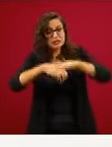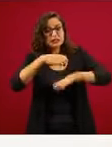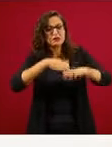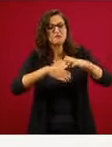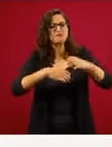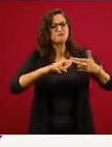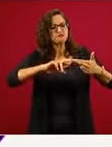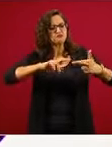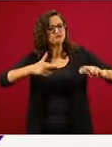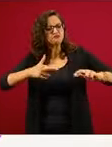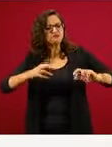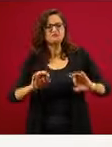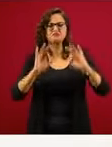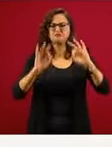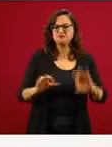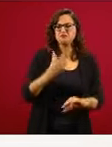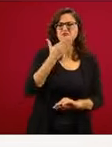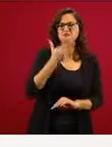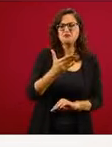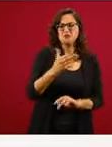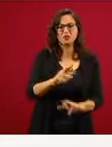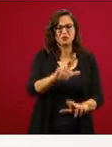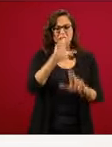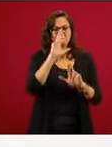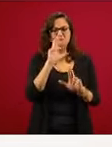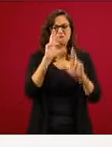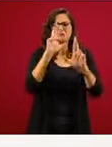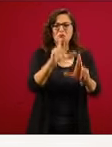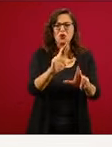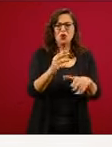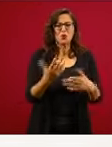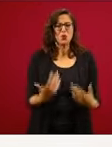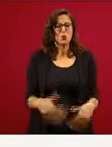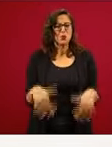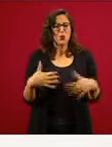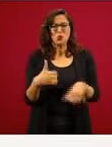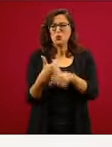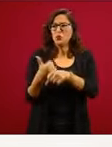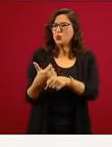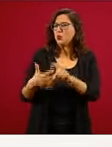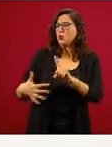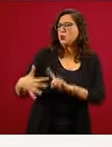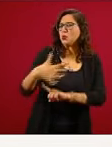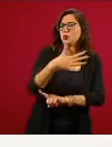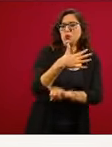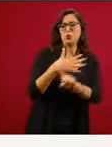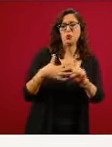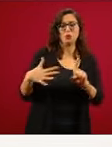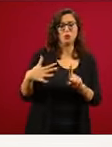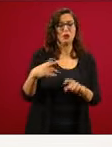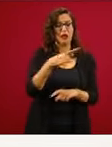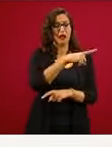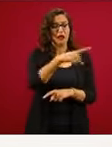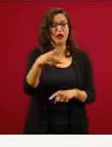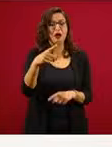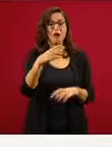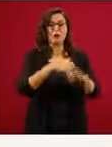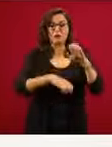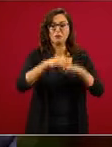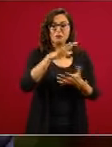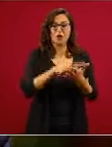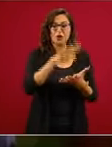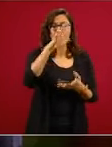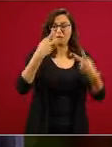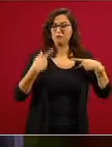y respetuosa. A pesar de la crisis, la mayoría no despidió a